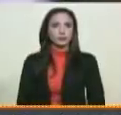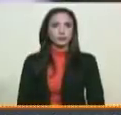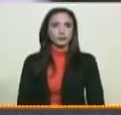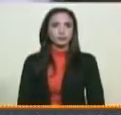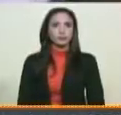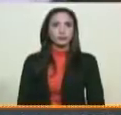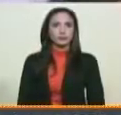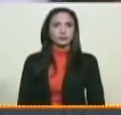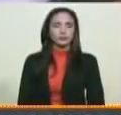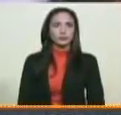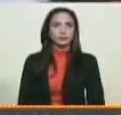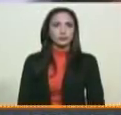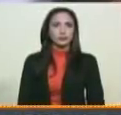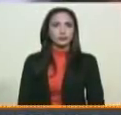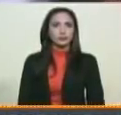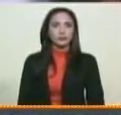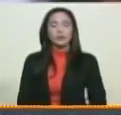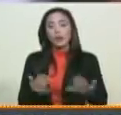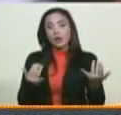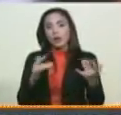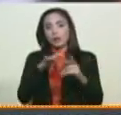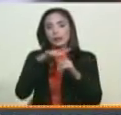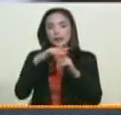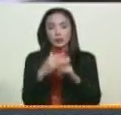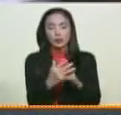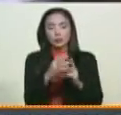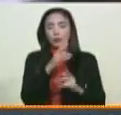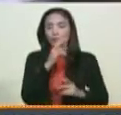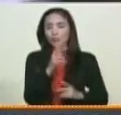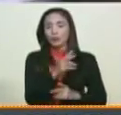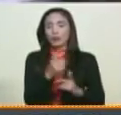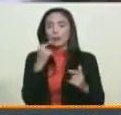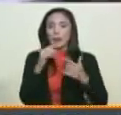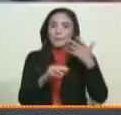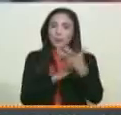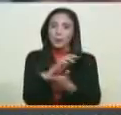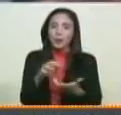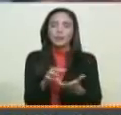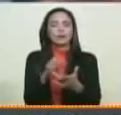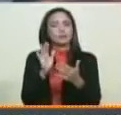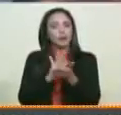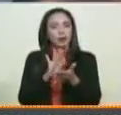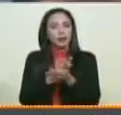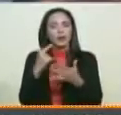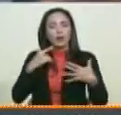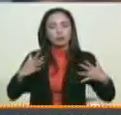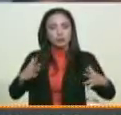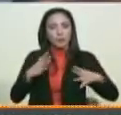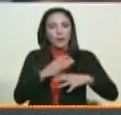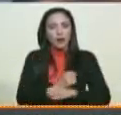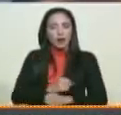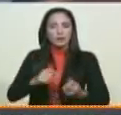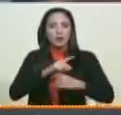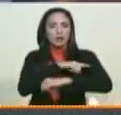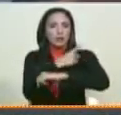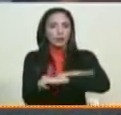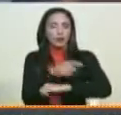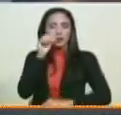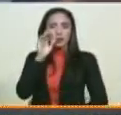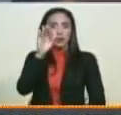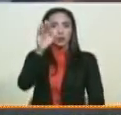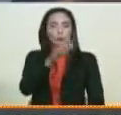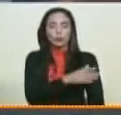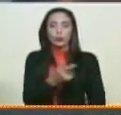que la situación actual es una situación de esperanza, de luz, de futuro, como ha